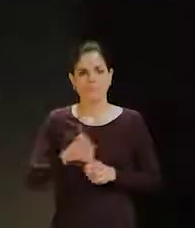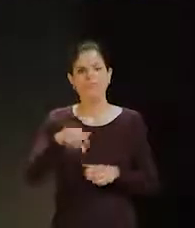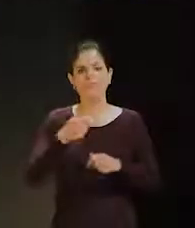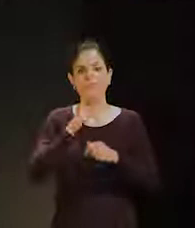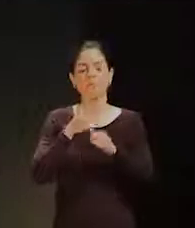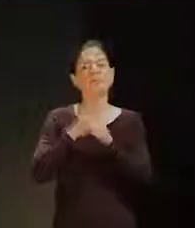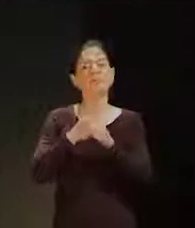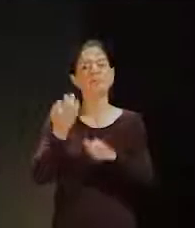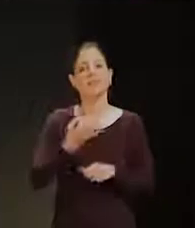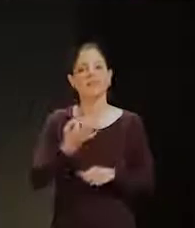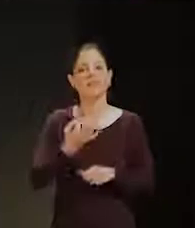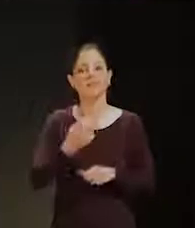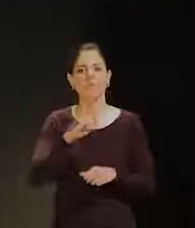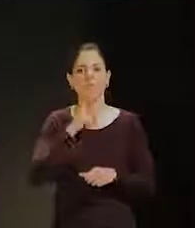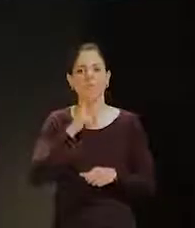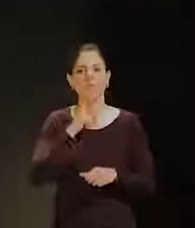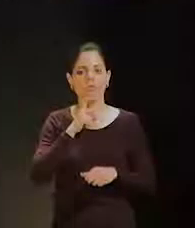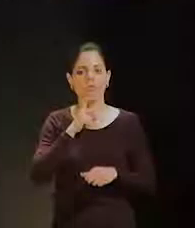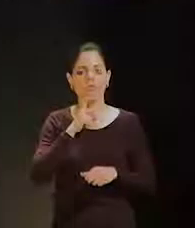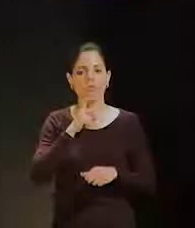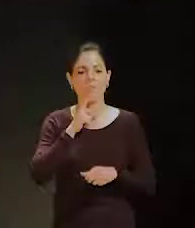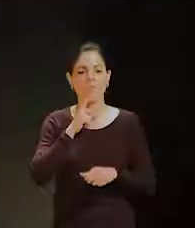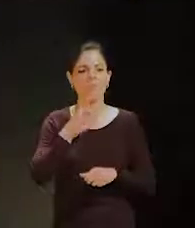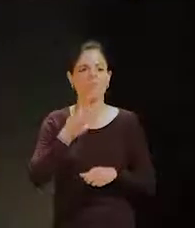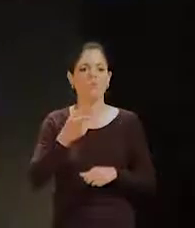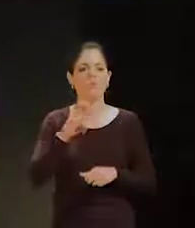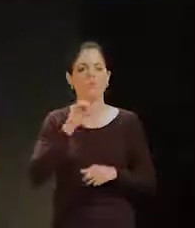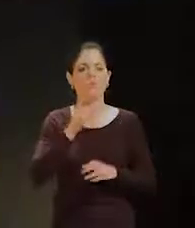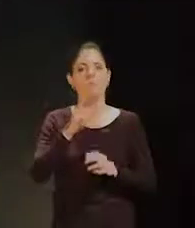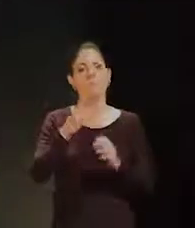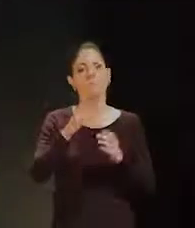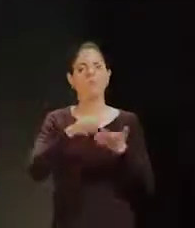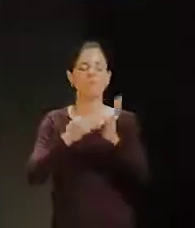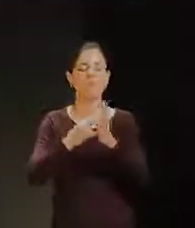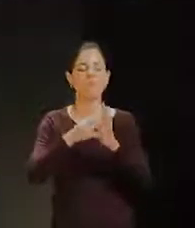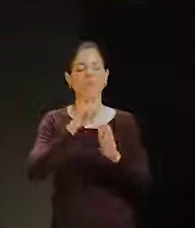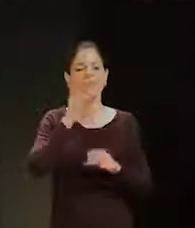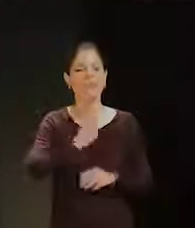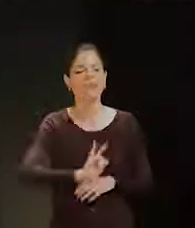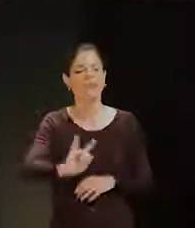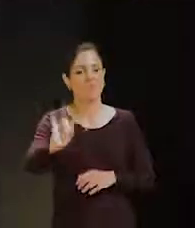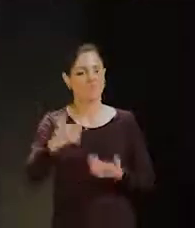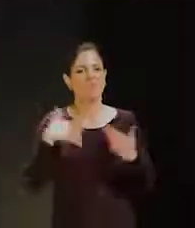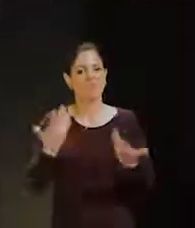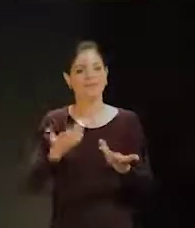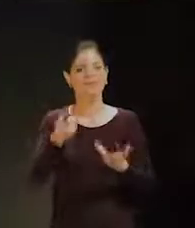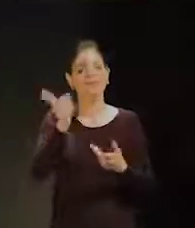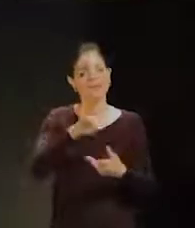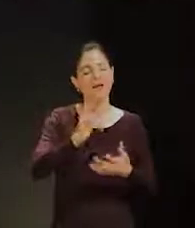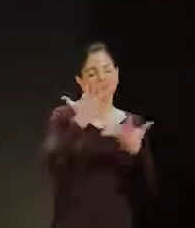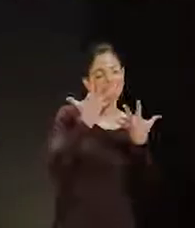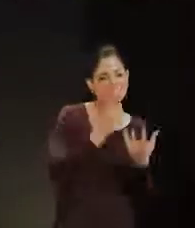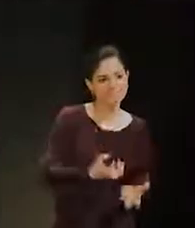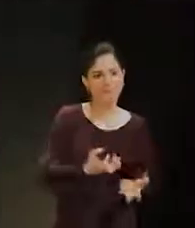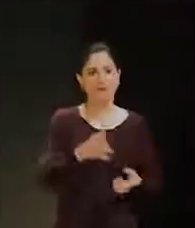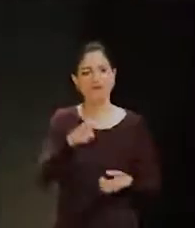los ideales, porque te dan esta parte romántica. Y eso me lo dramática.